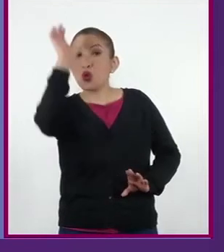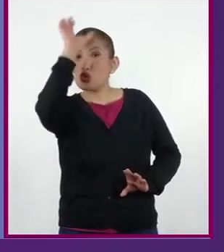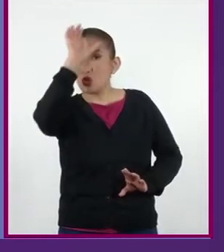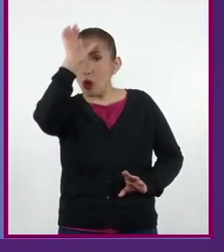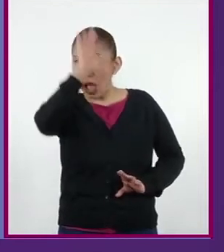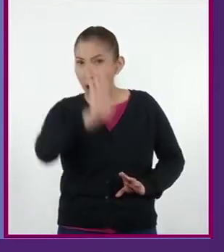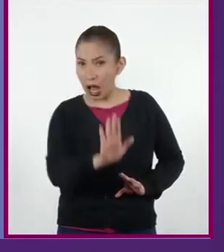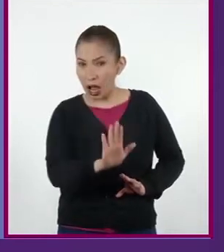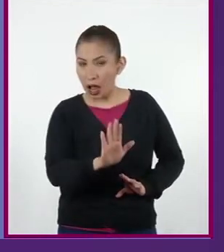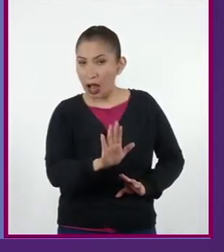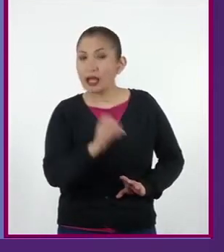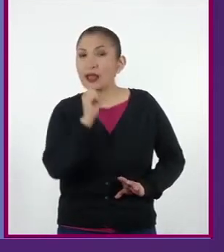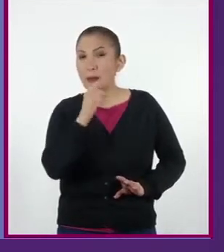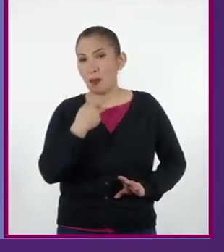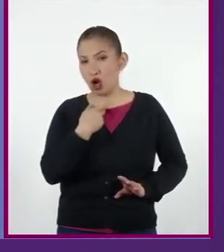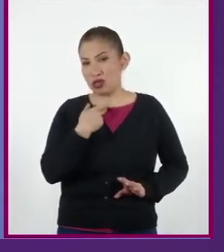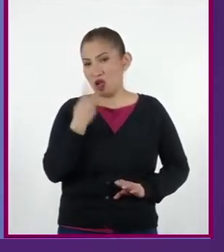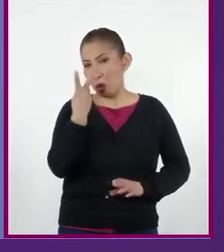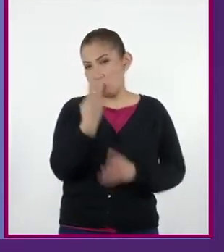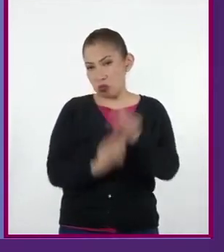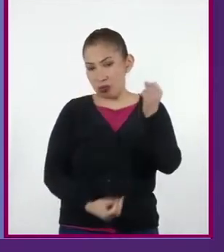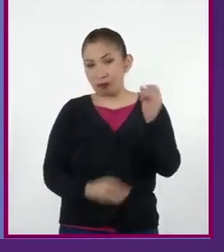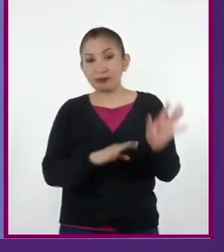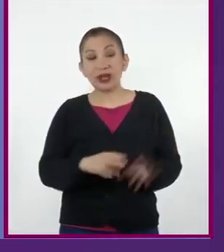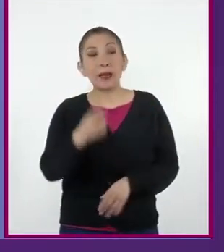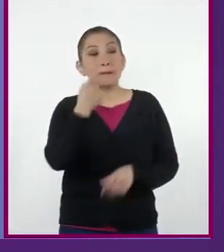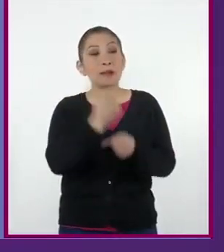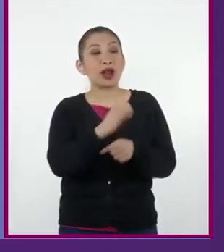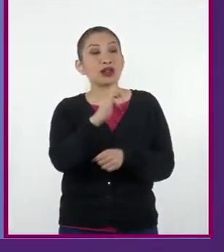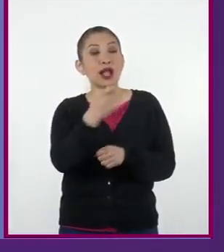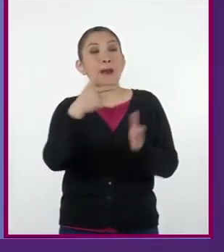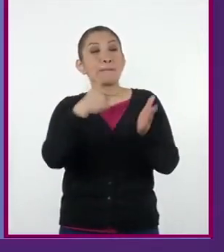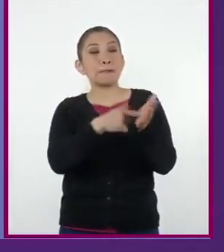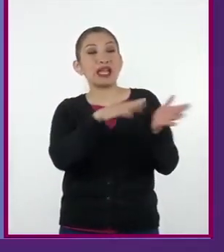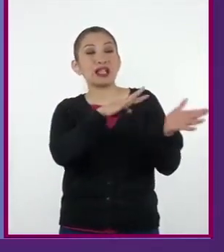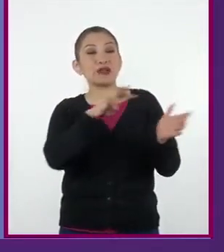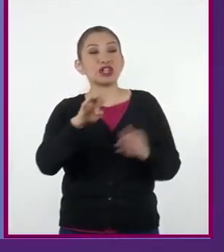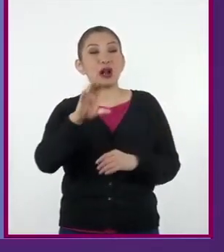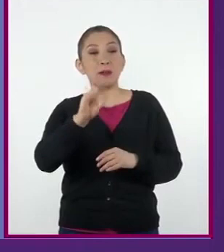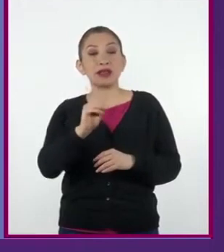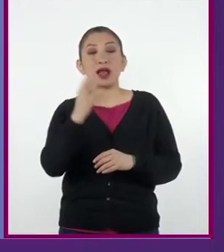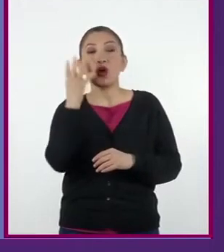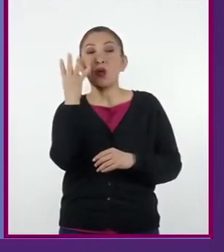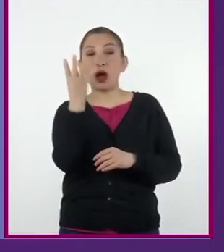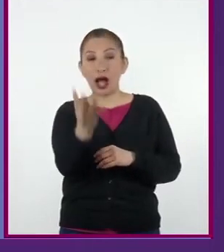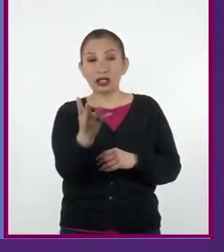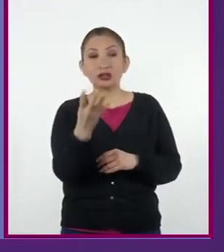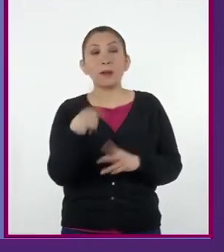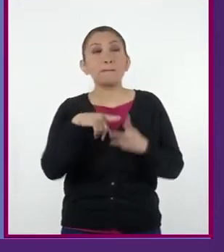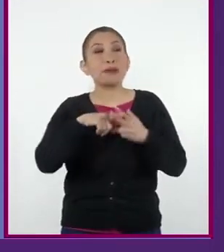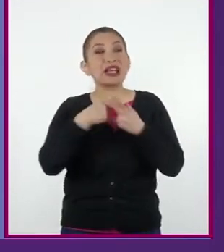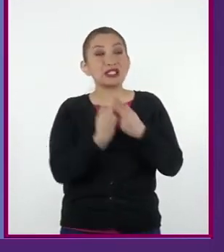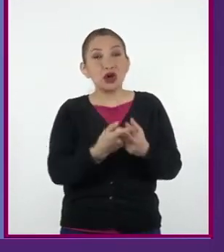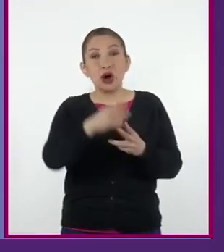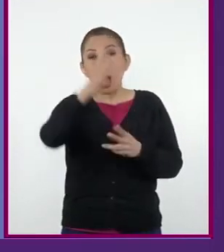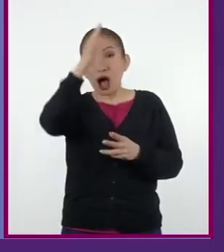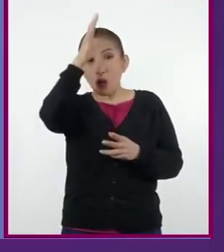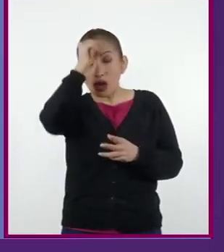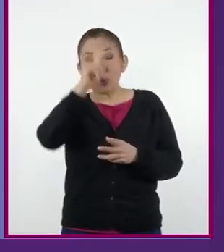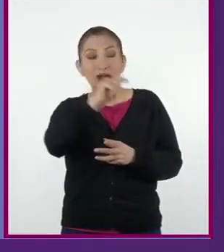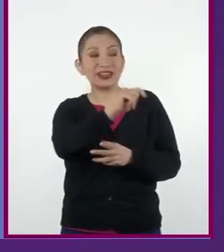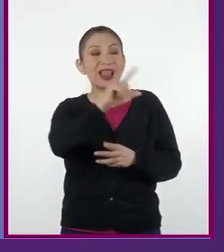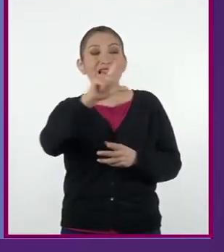cultural, así como político. El 1 de enero de 1994 entró en vigor el Tratado de